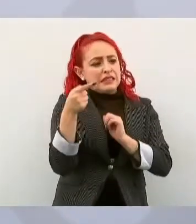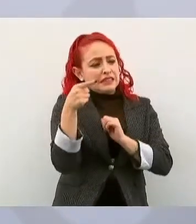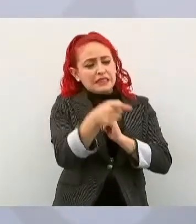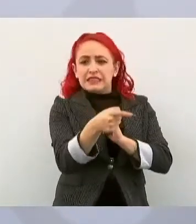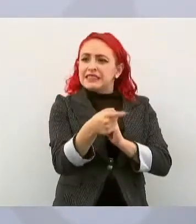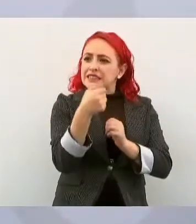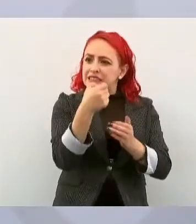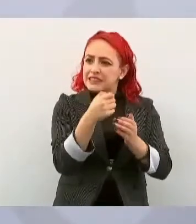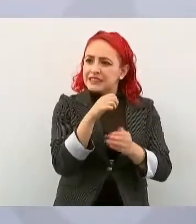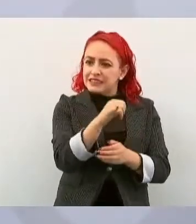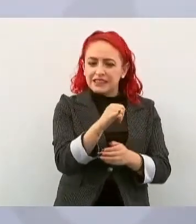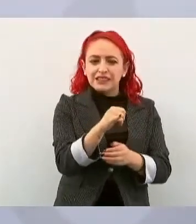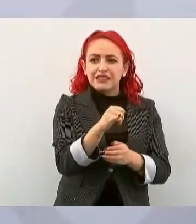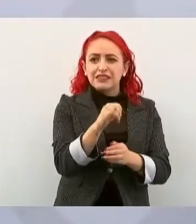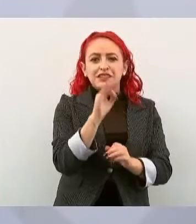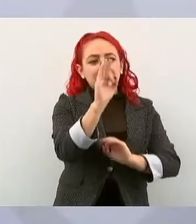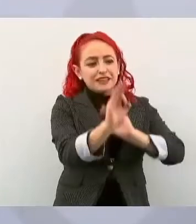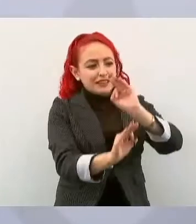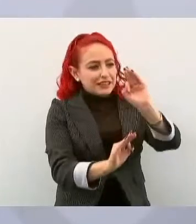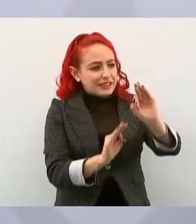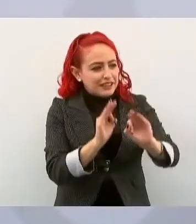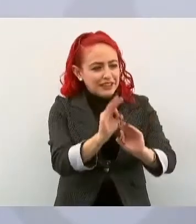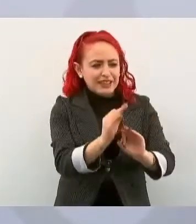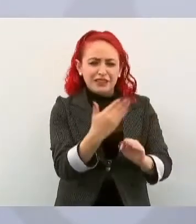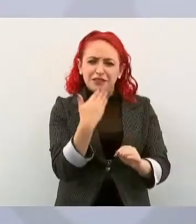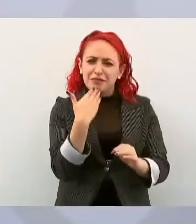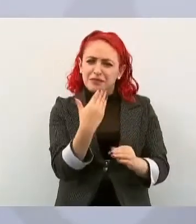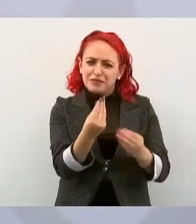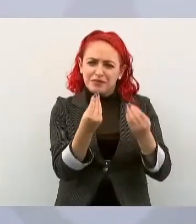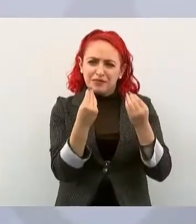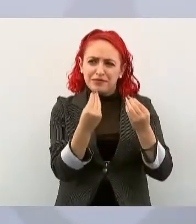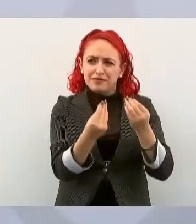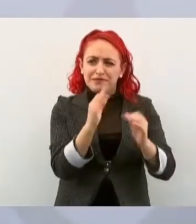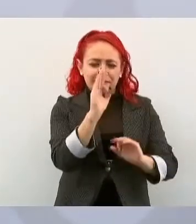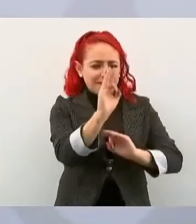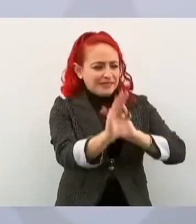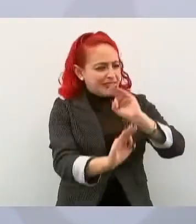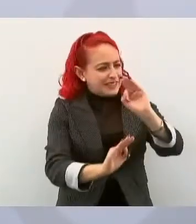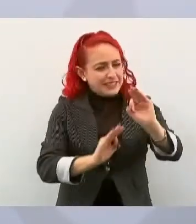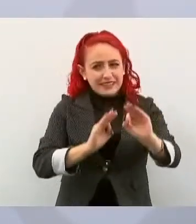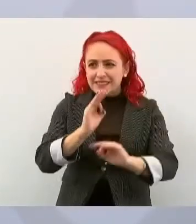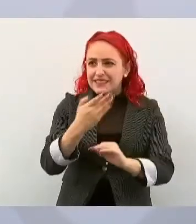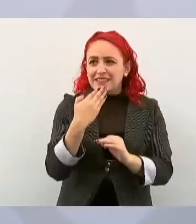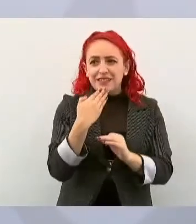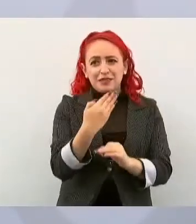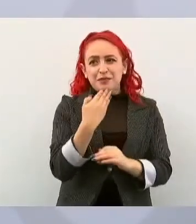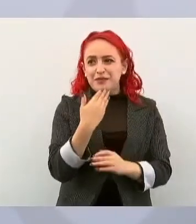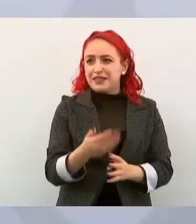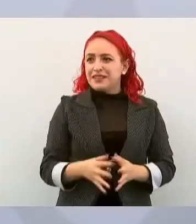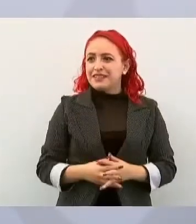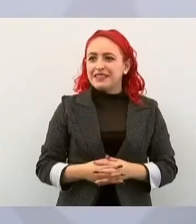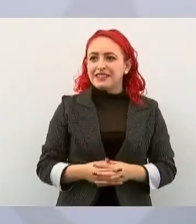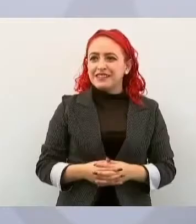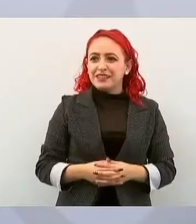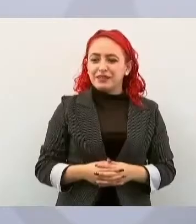y tratarlo, pero mucho, mucho, muy bien, requete bien.